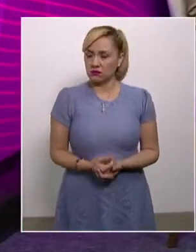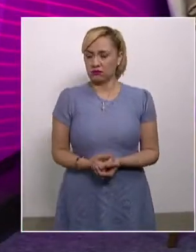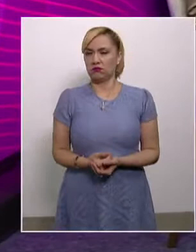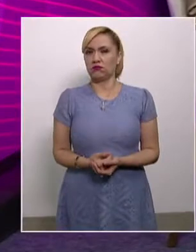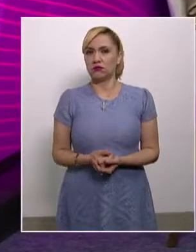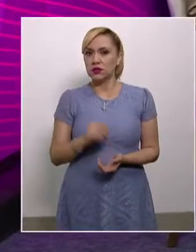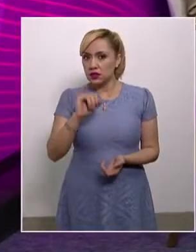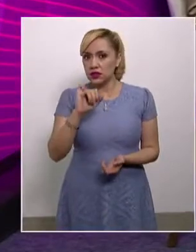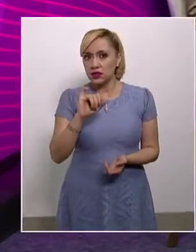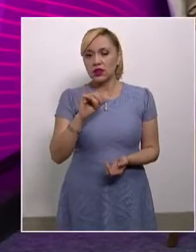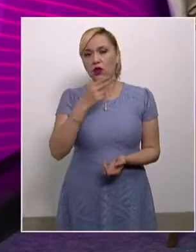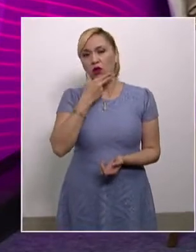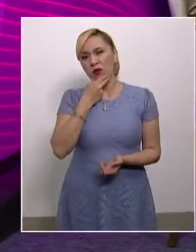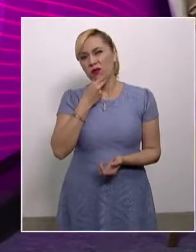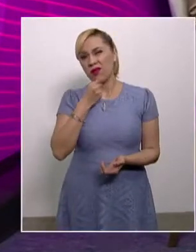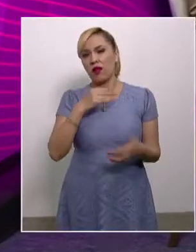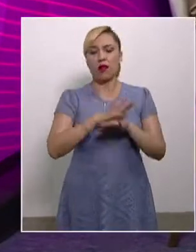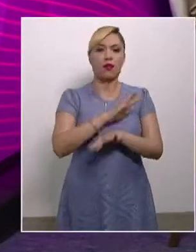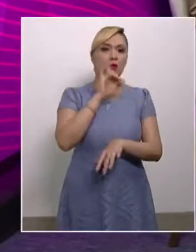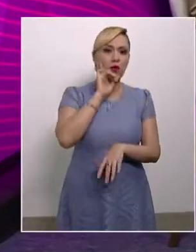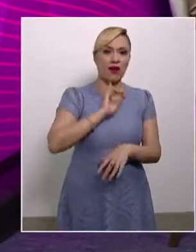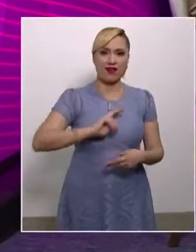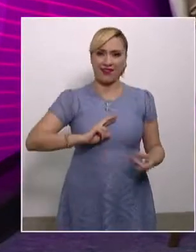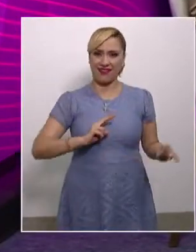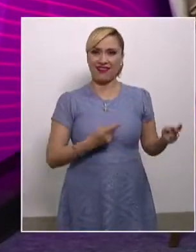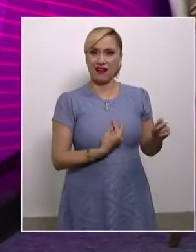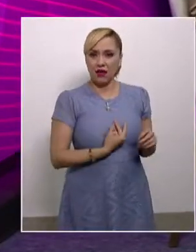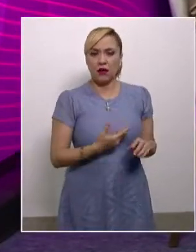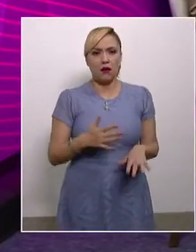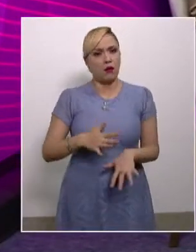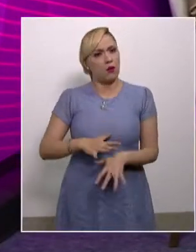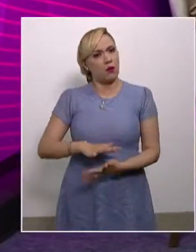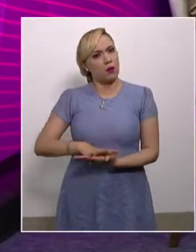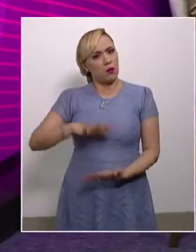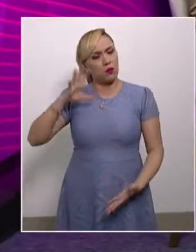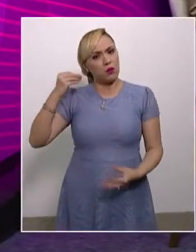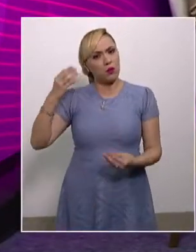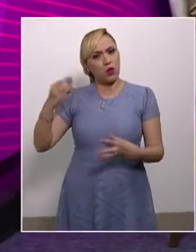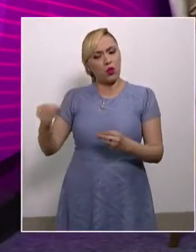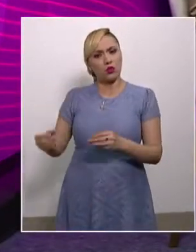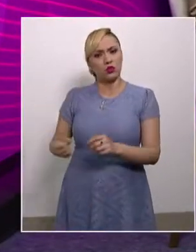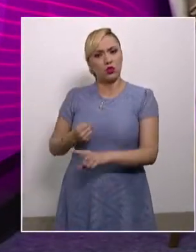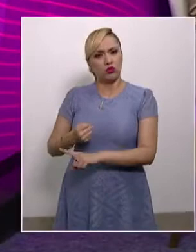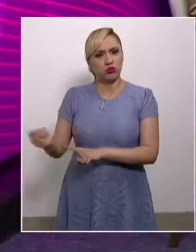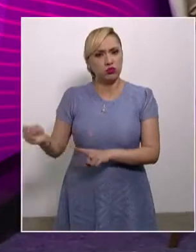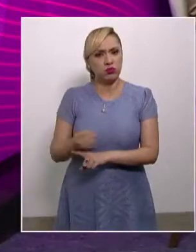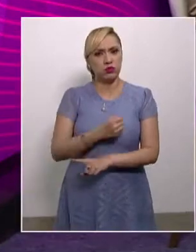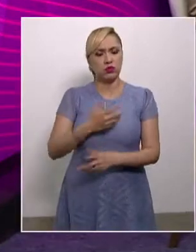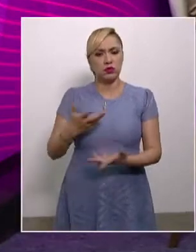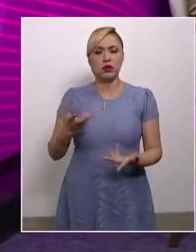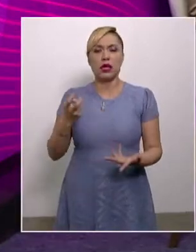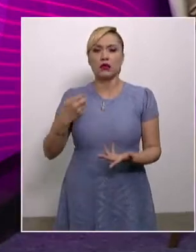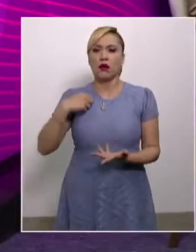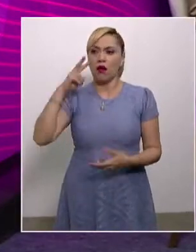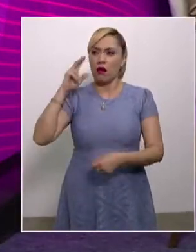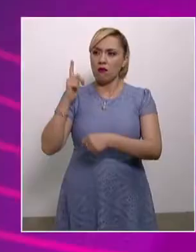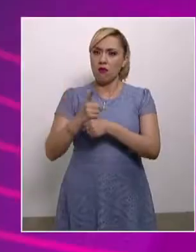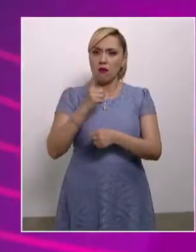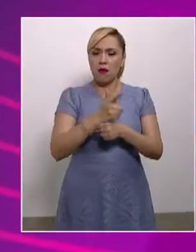que van saliendo de los puntos con los que los puntos de atención de nosotros y la gente a la que atendemos directamente en campo.